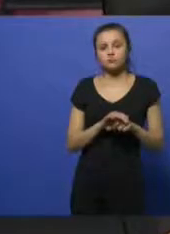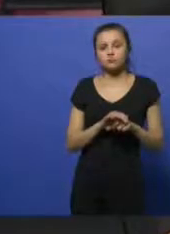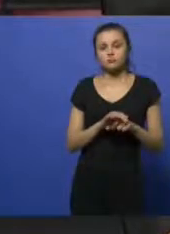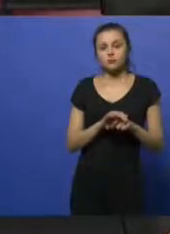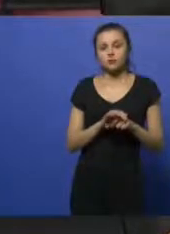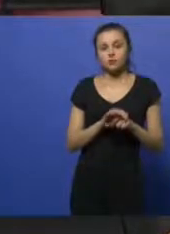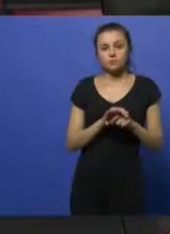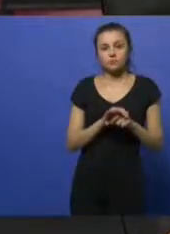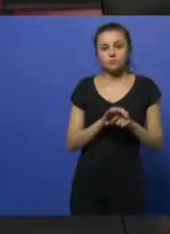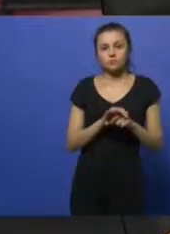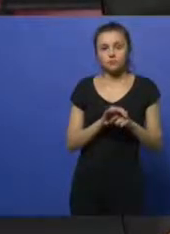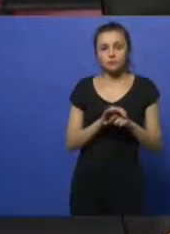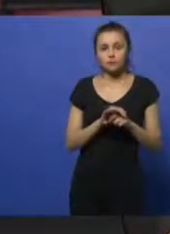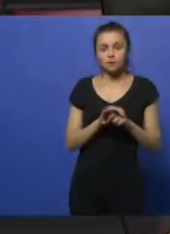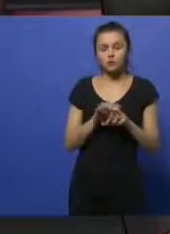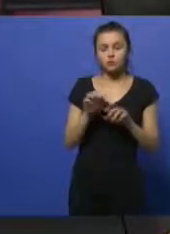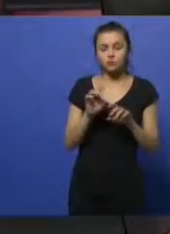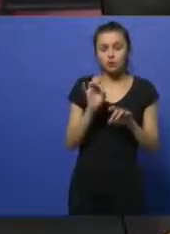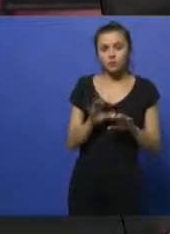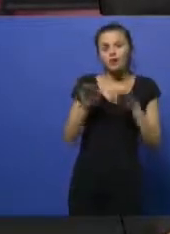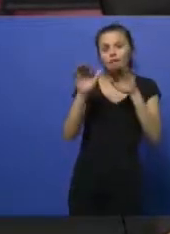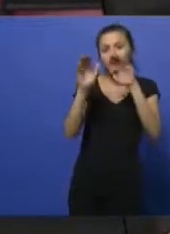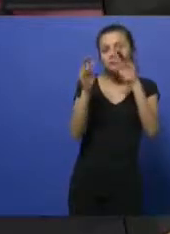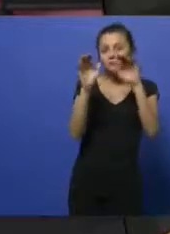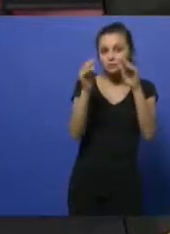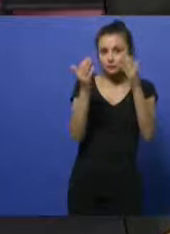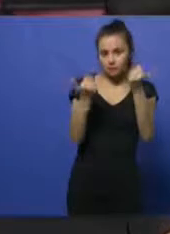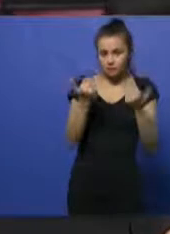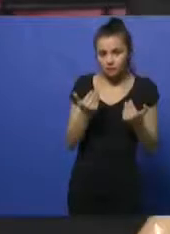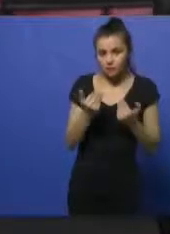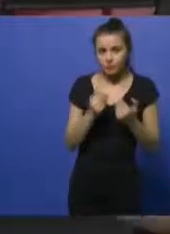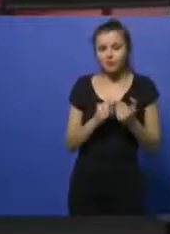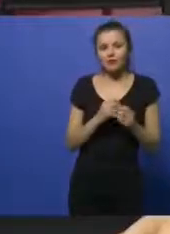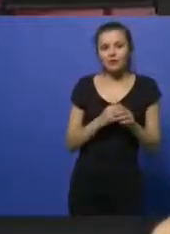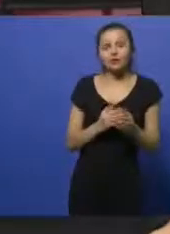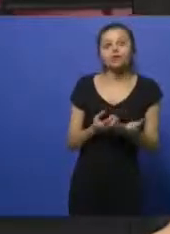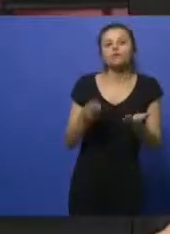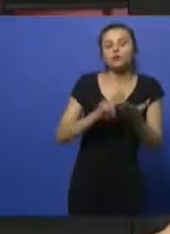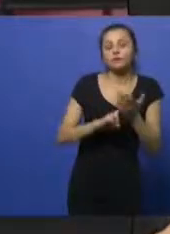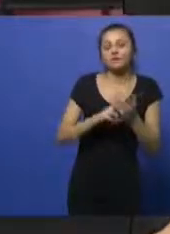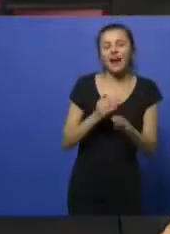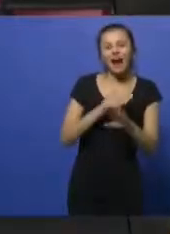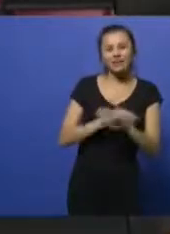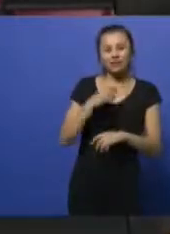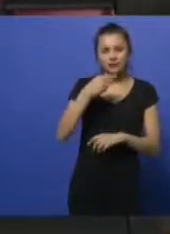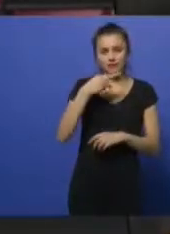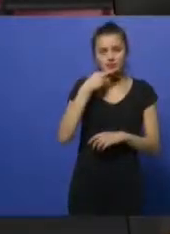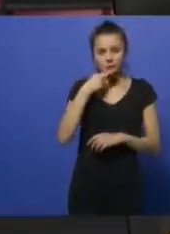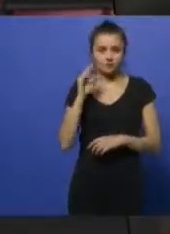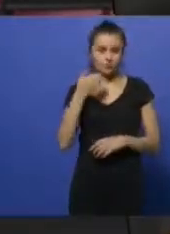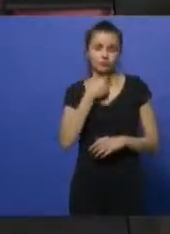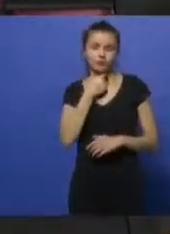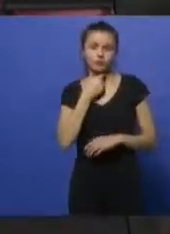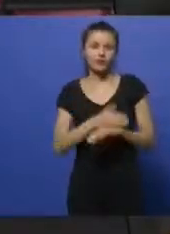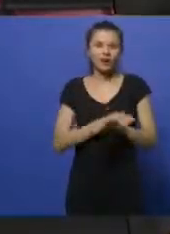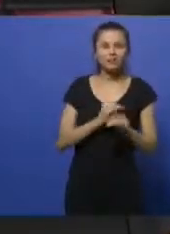solamente se nos convoca para informarnos antes, como pasó antes del 17 de agosto, los despidos de los compañeros. Así